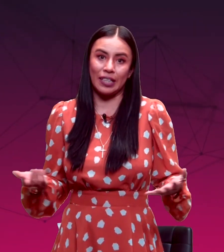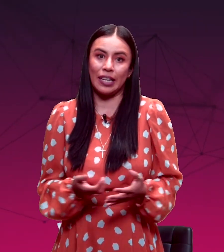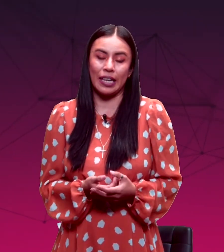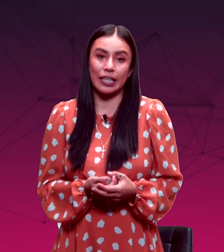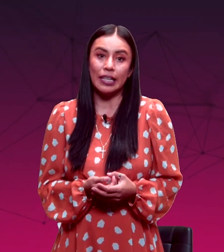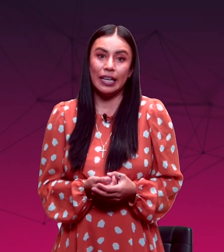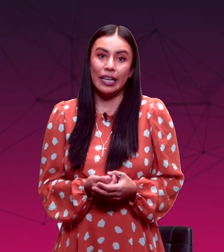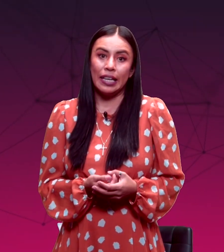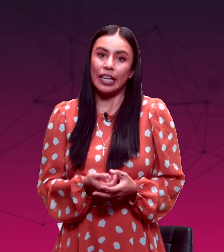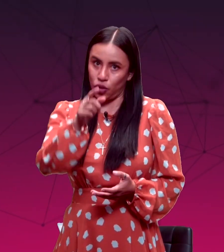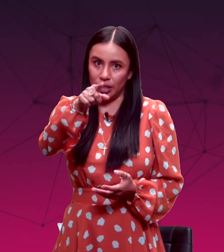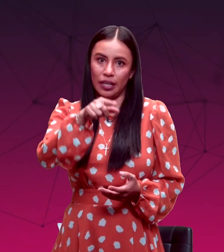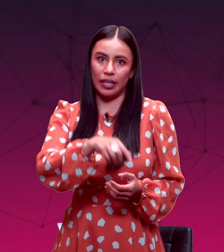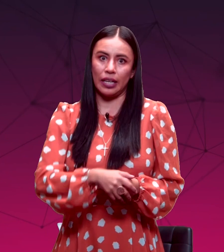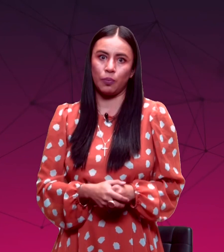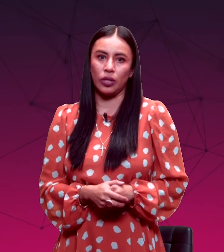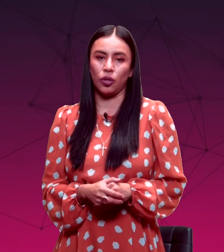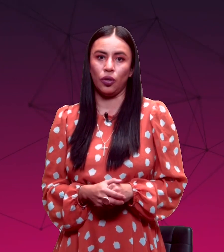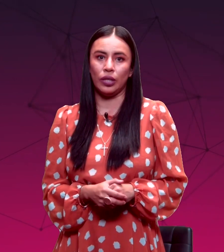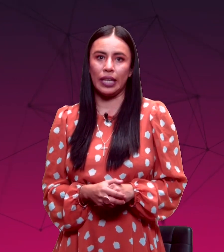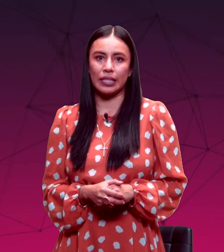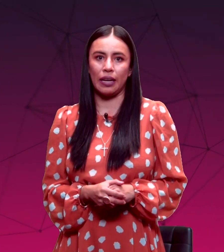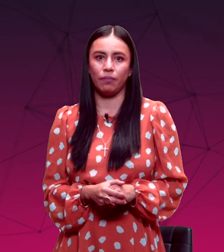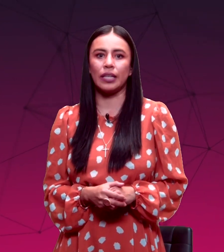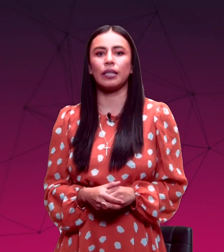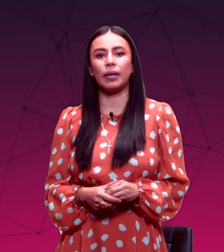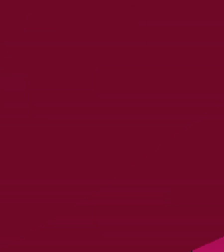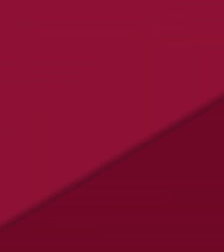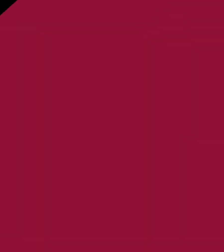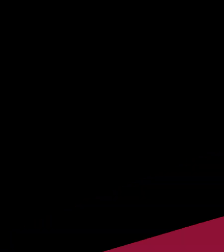se tiene que hacer y no se tiene que andar exponiendo de esta manera.